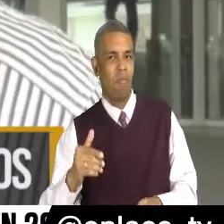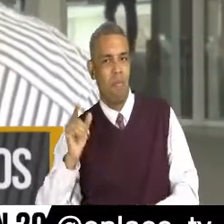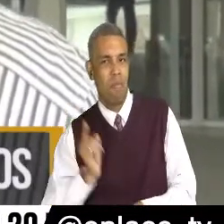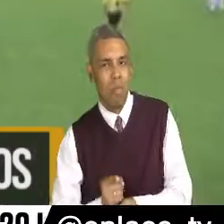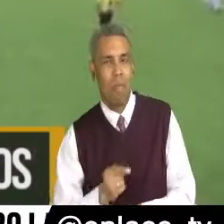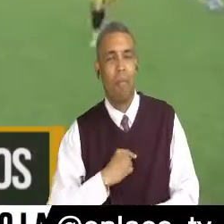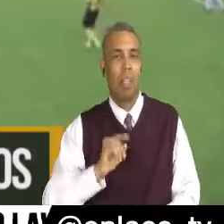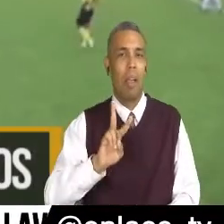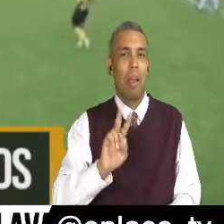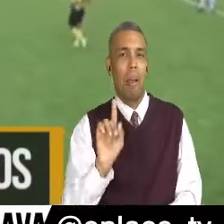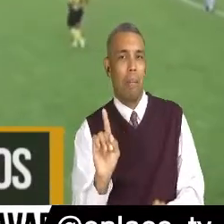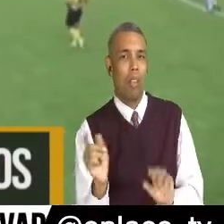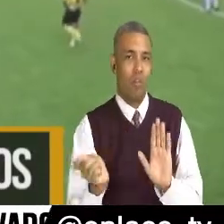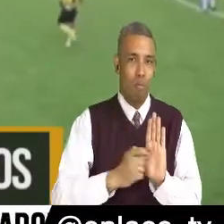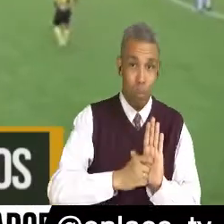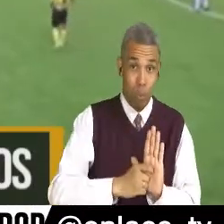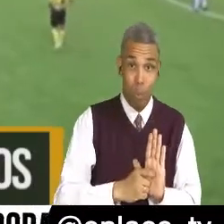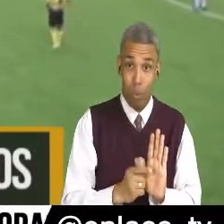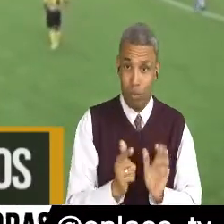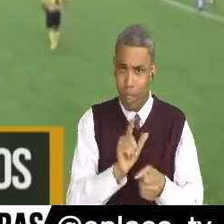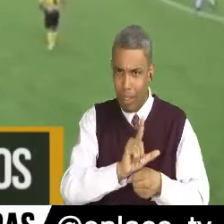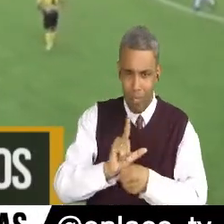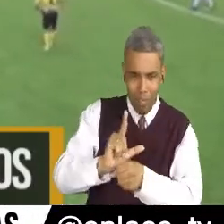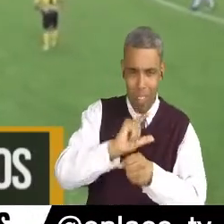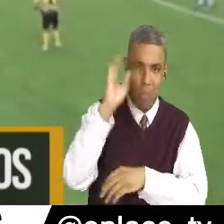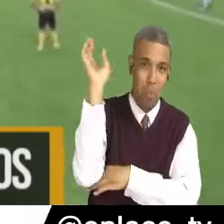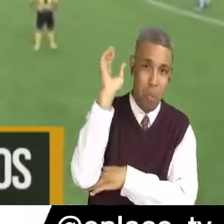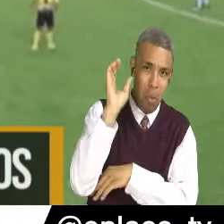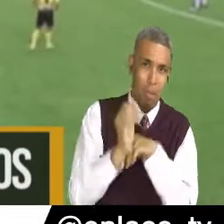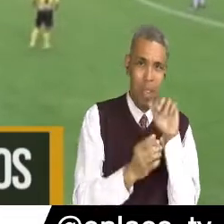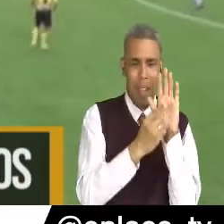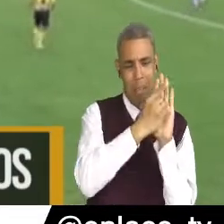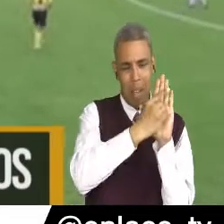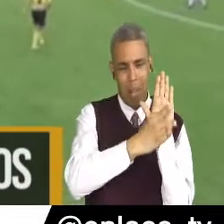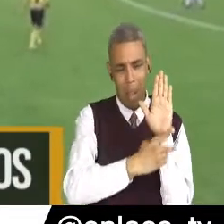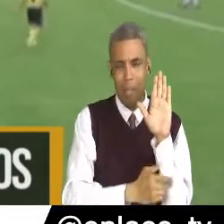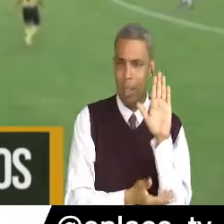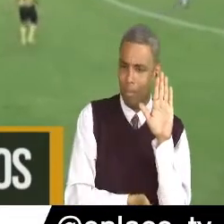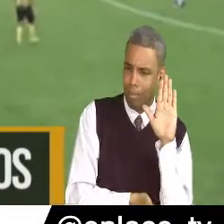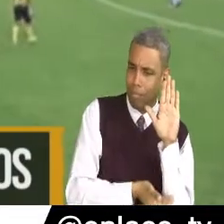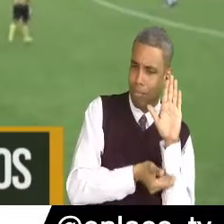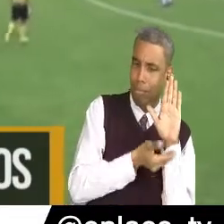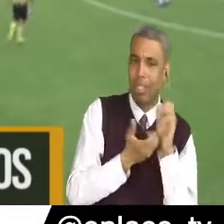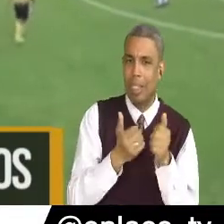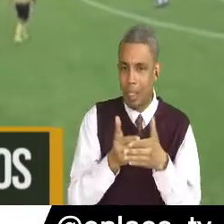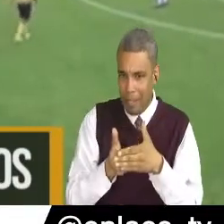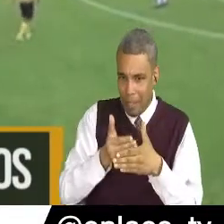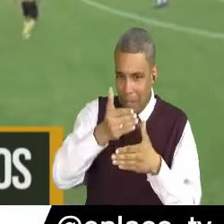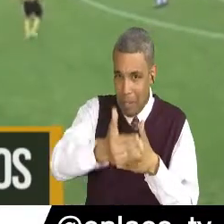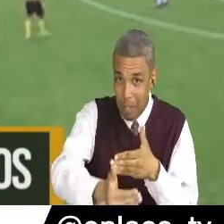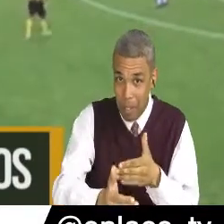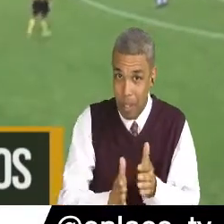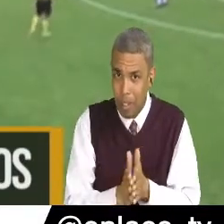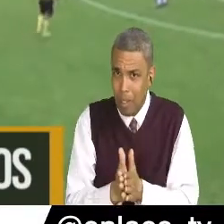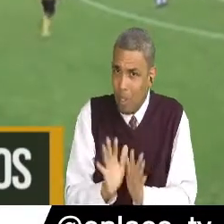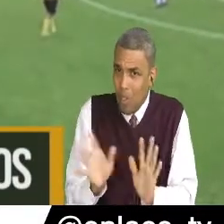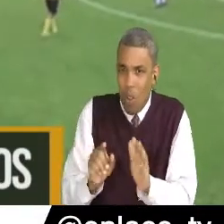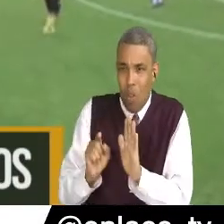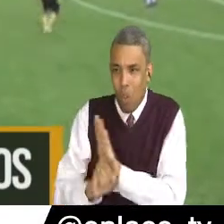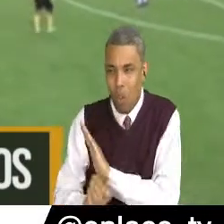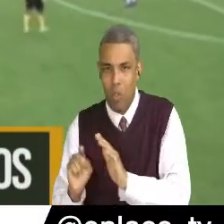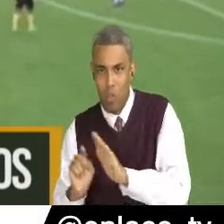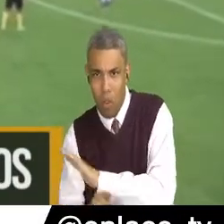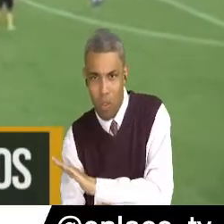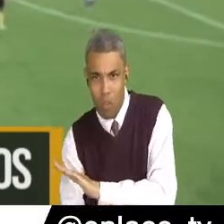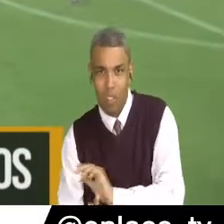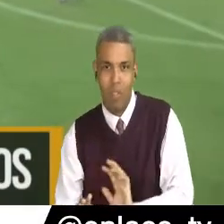seguir viviendo esa esperanza de la clasificación. Y los dos goles se dieron de manera intacta casi, ¿no? Más o menos como